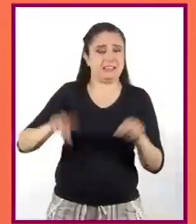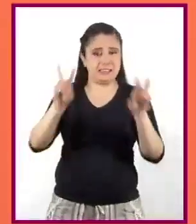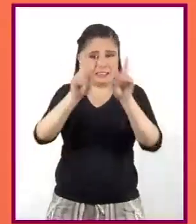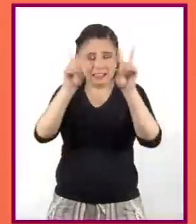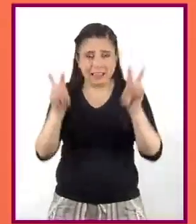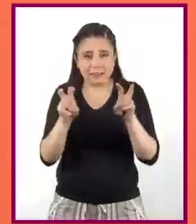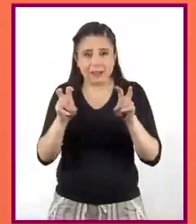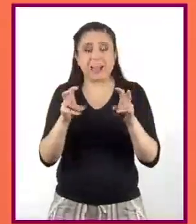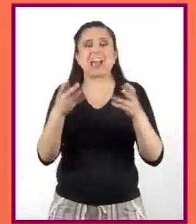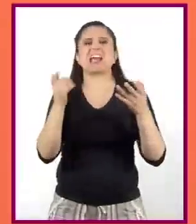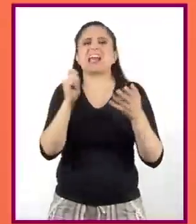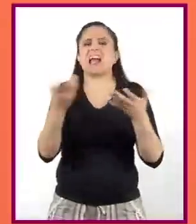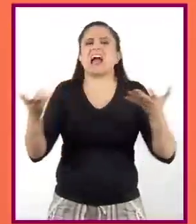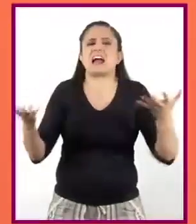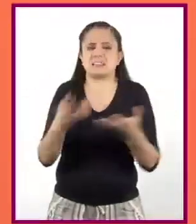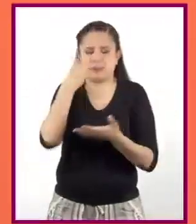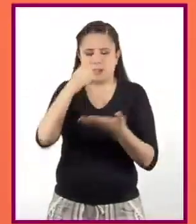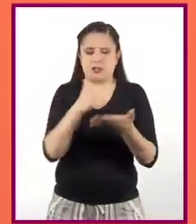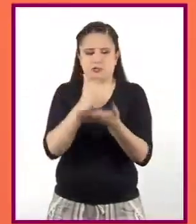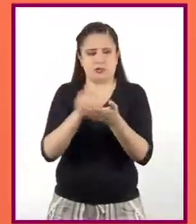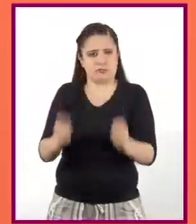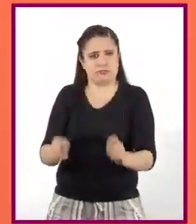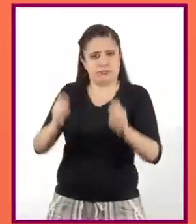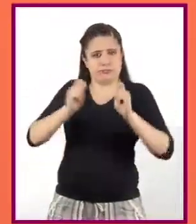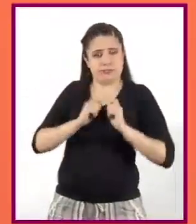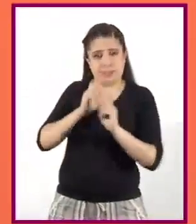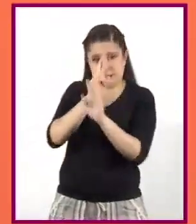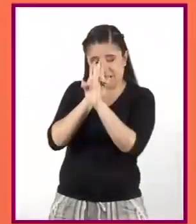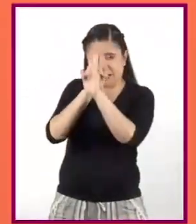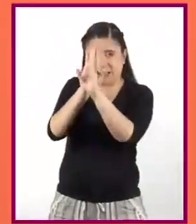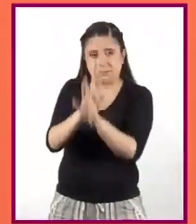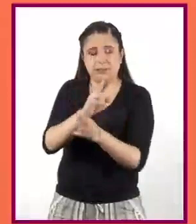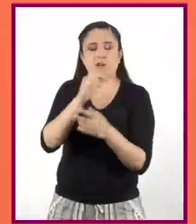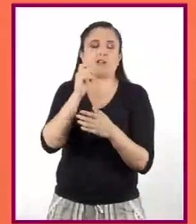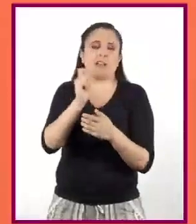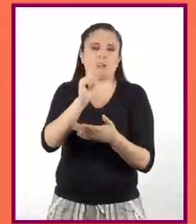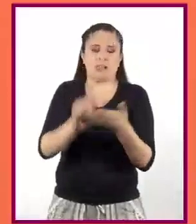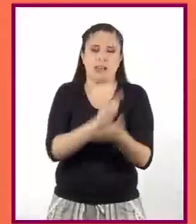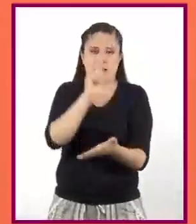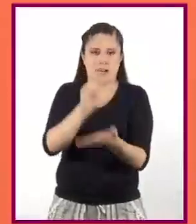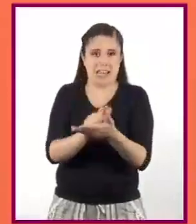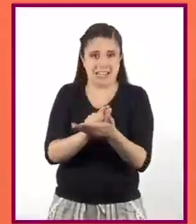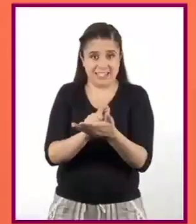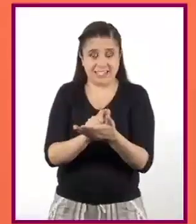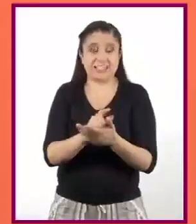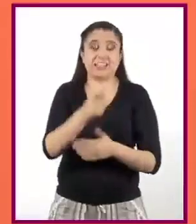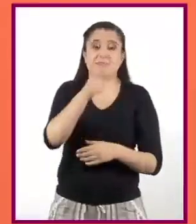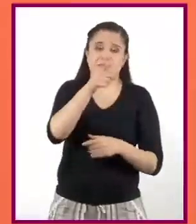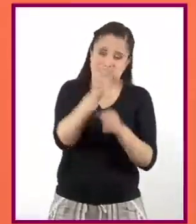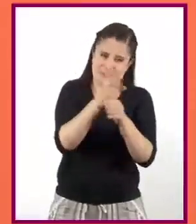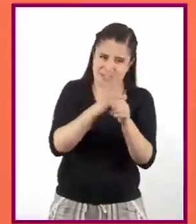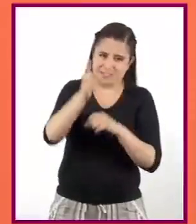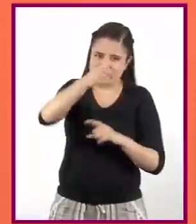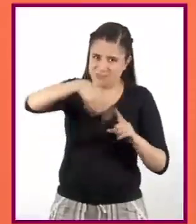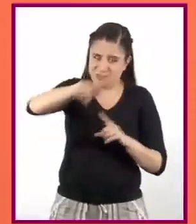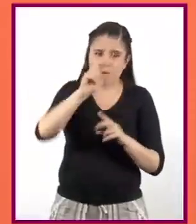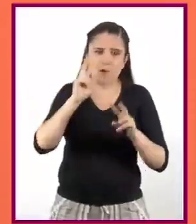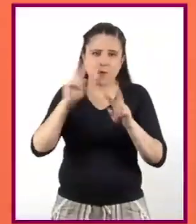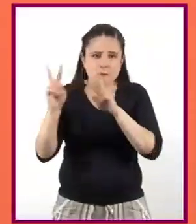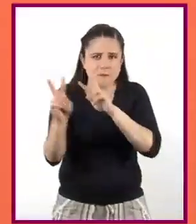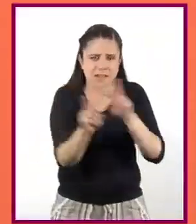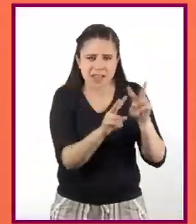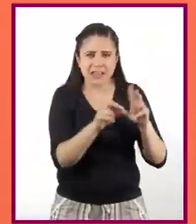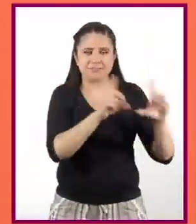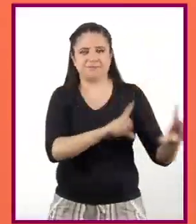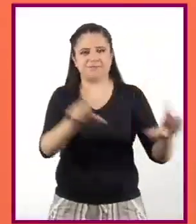el ejercicio de la ciudadanía y el respeto a las garantías individuales, las y los invitamos a observar con